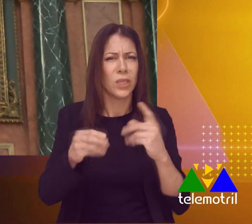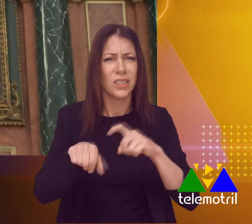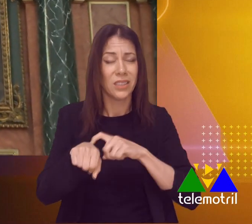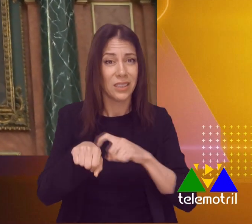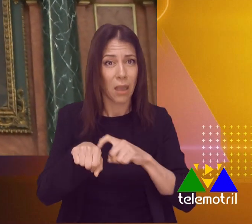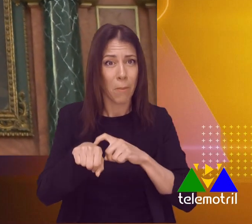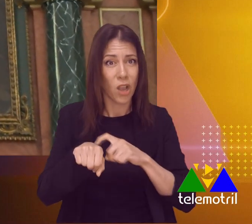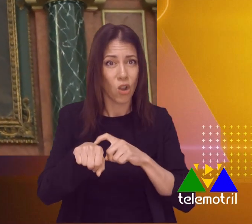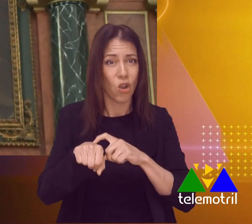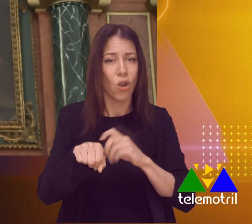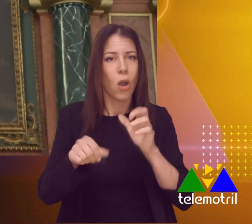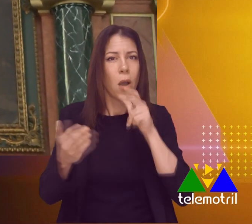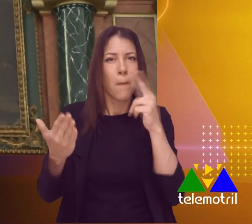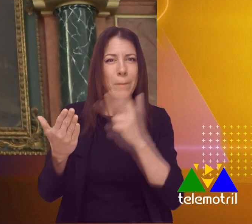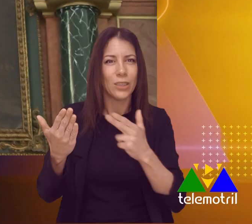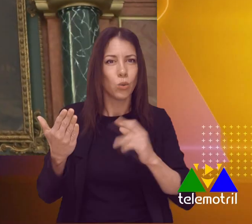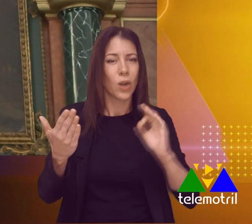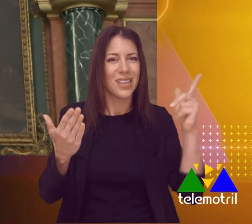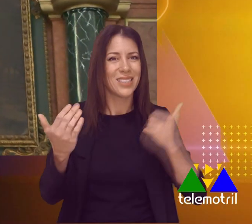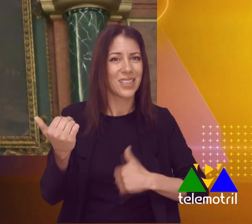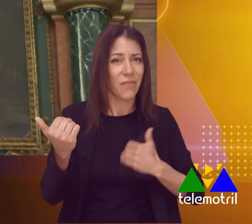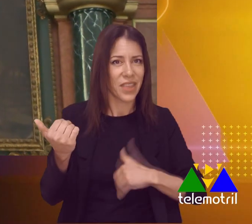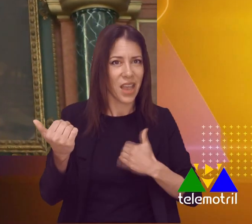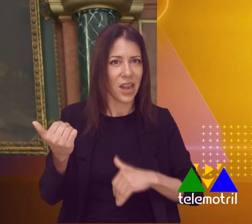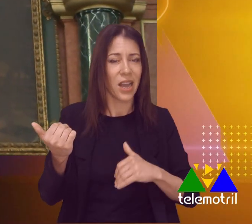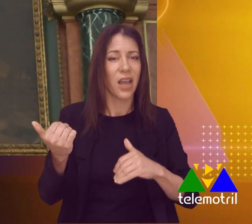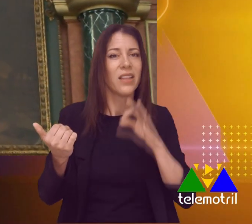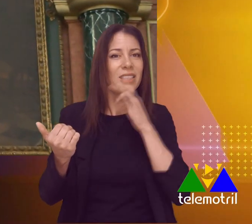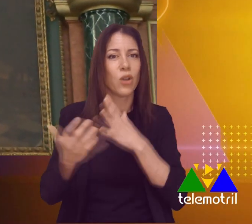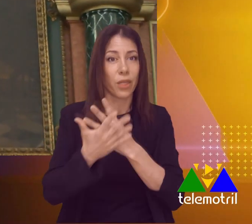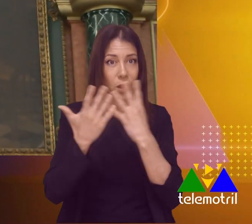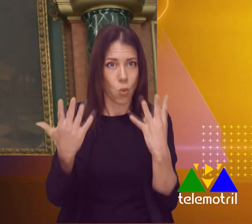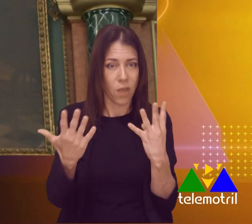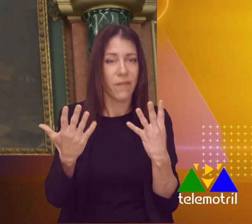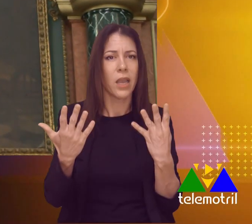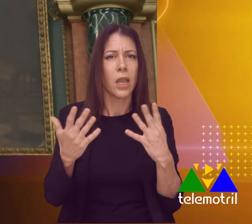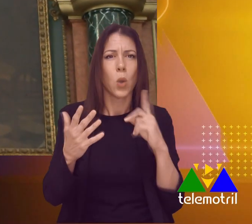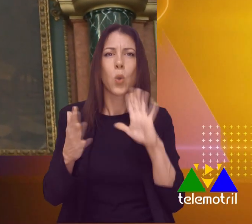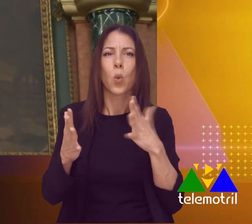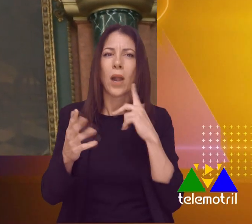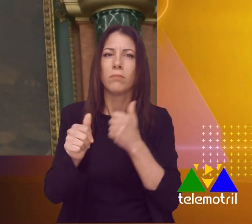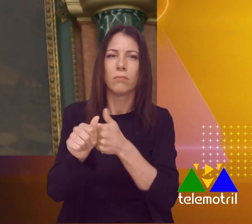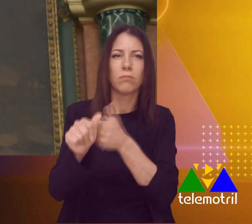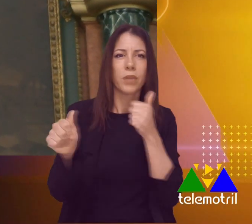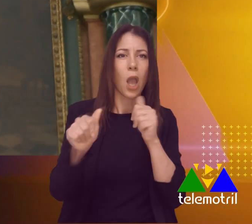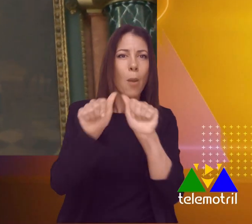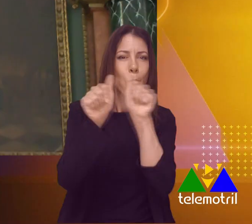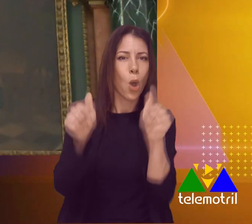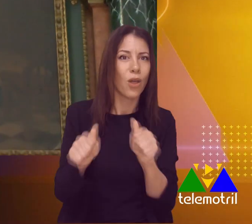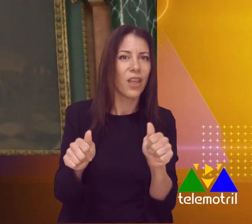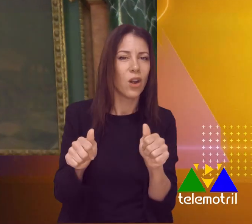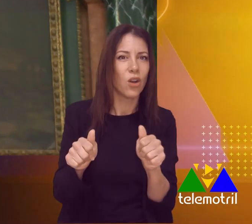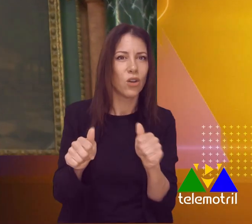típico de la pintura sevillana del 19, imitando un poco a los modelos